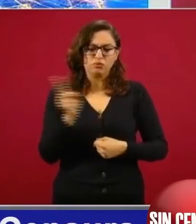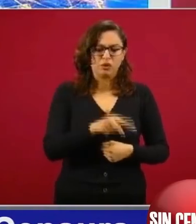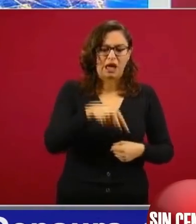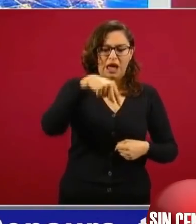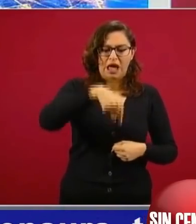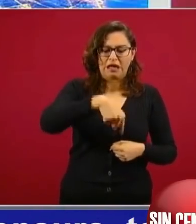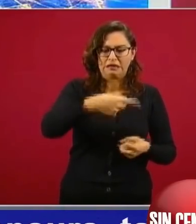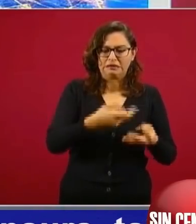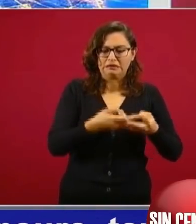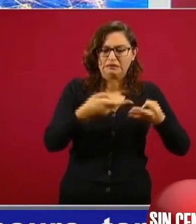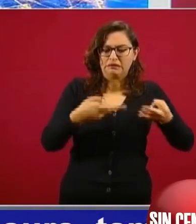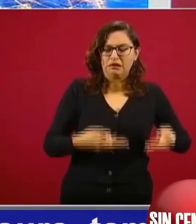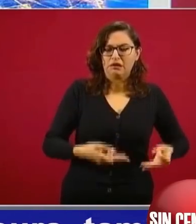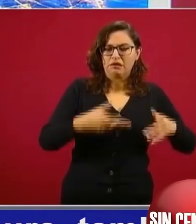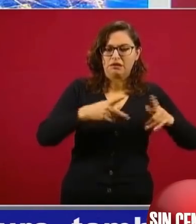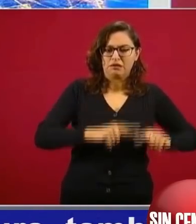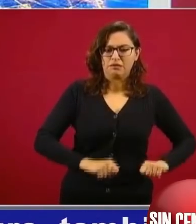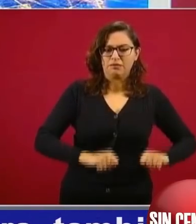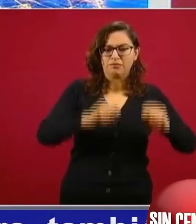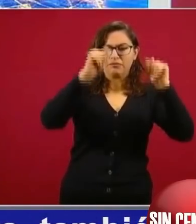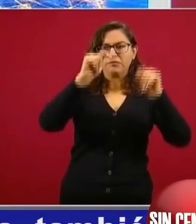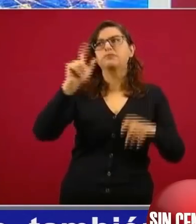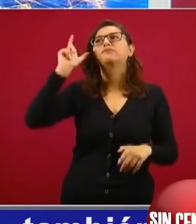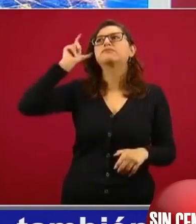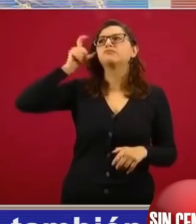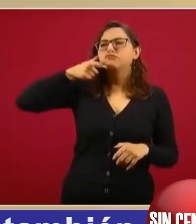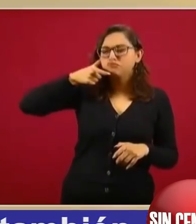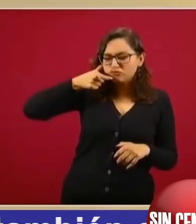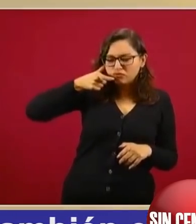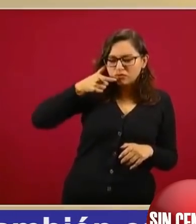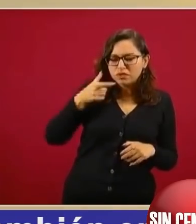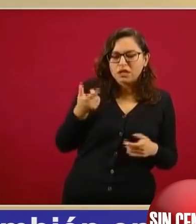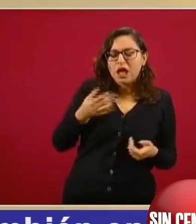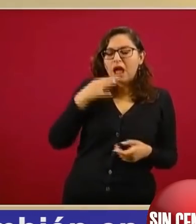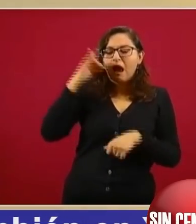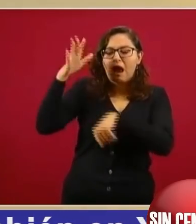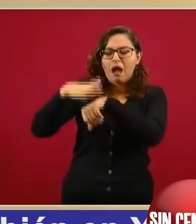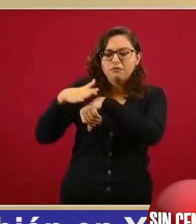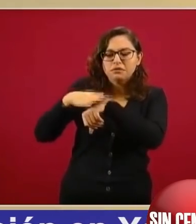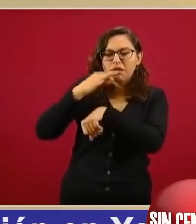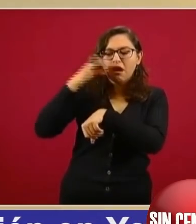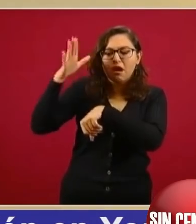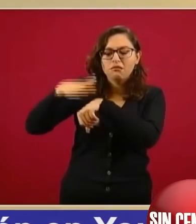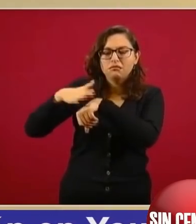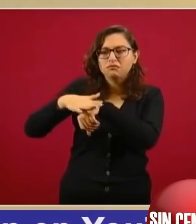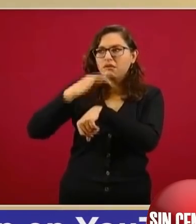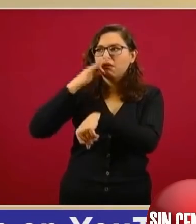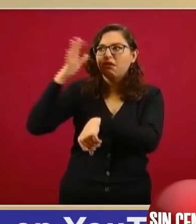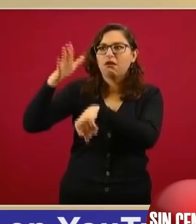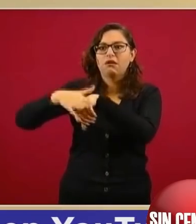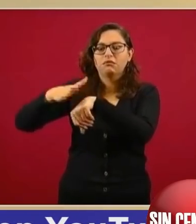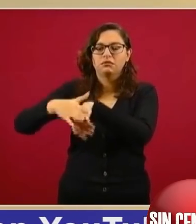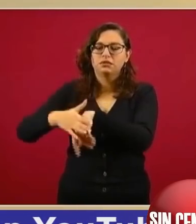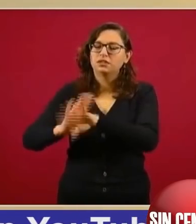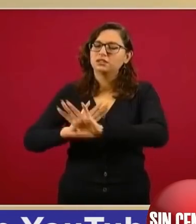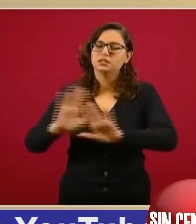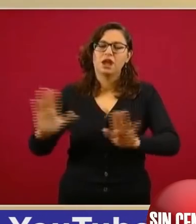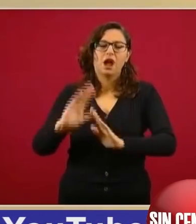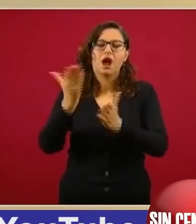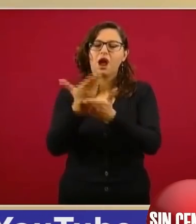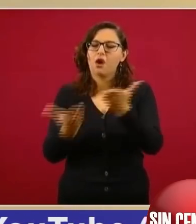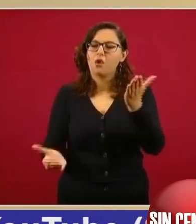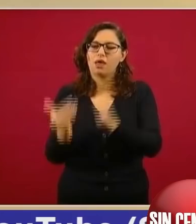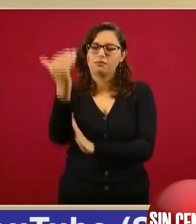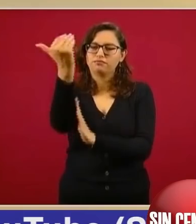llama vectores, por vectores, irles diciendo por dónde van a irse trasladando. Aquí ya se le define un punto